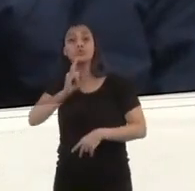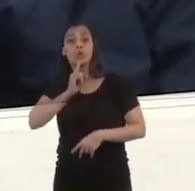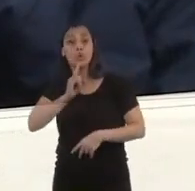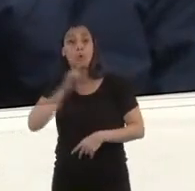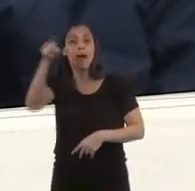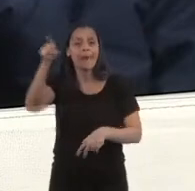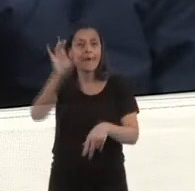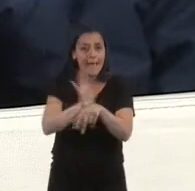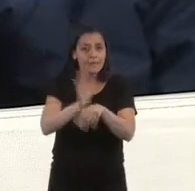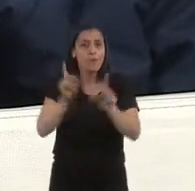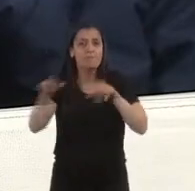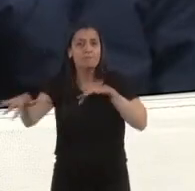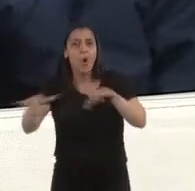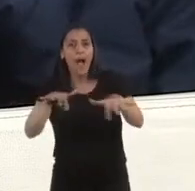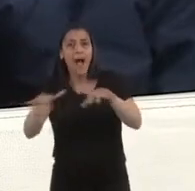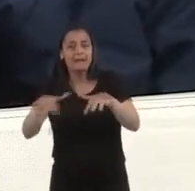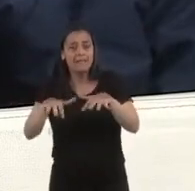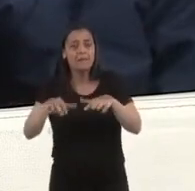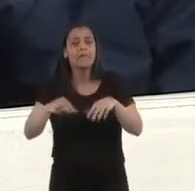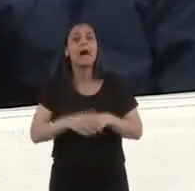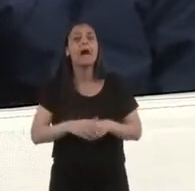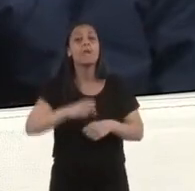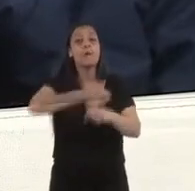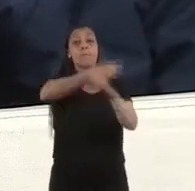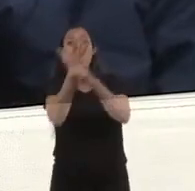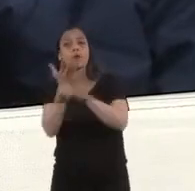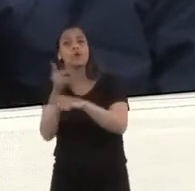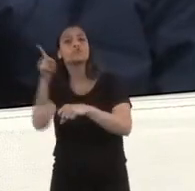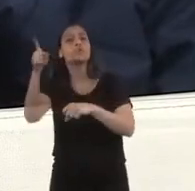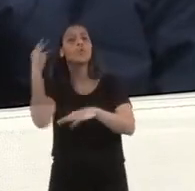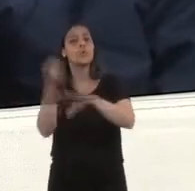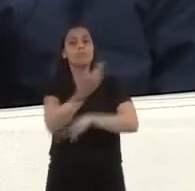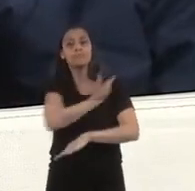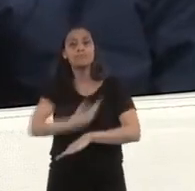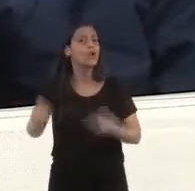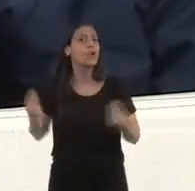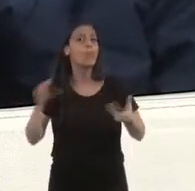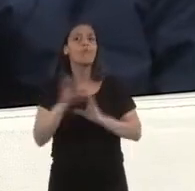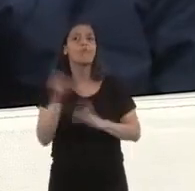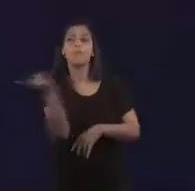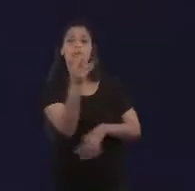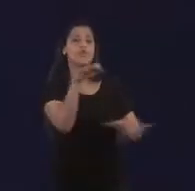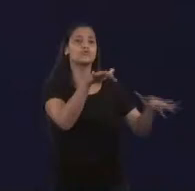del presidente en el Mercosur? ¿Cómo se van a combinar esas dos actividades?